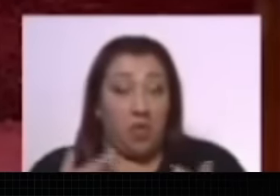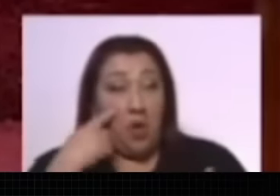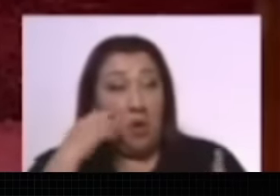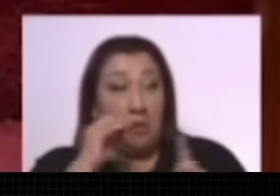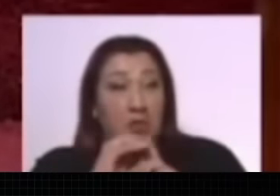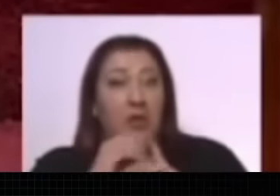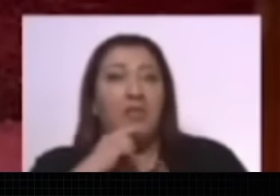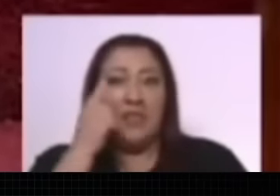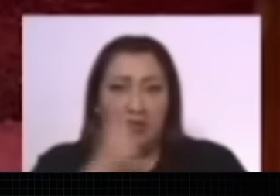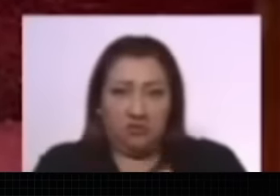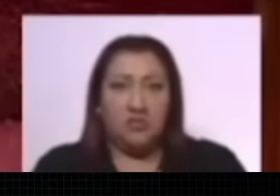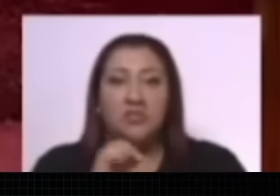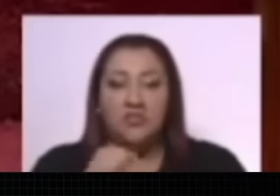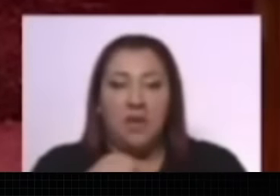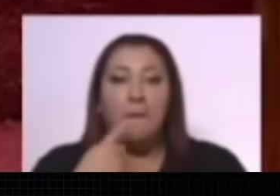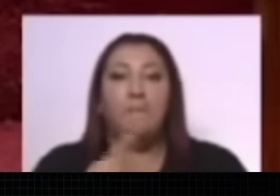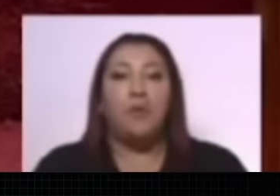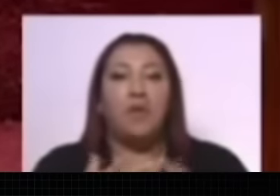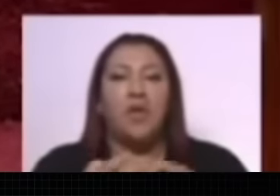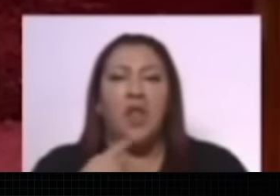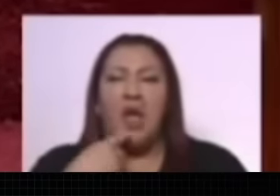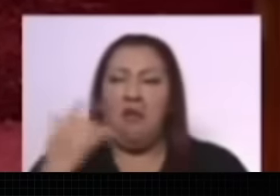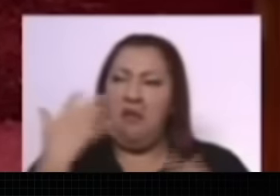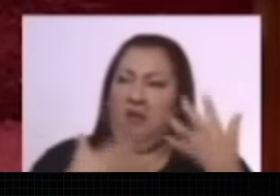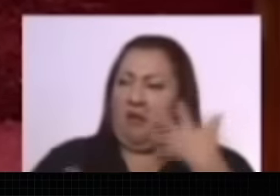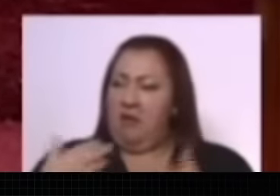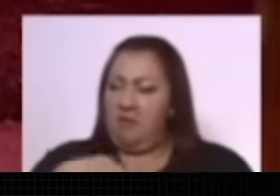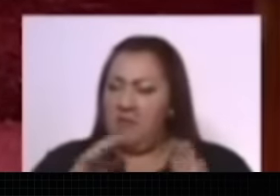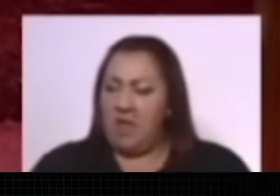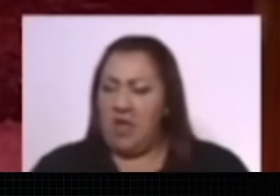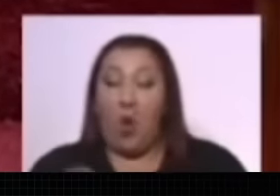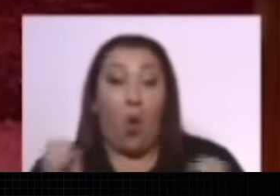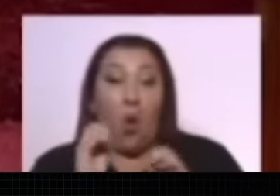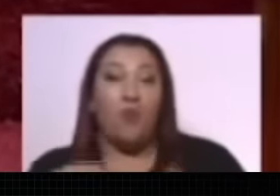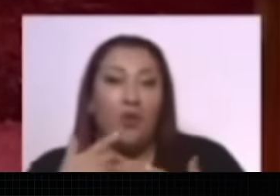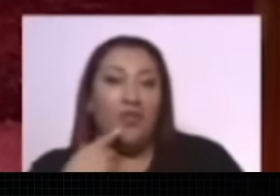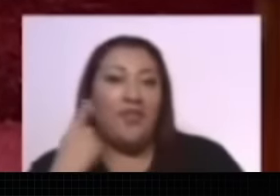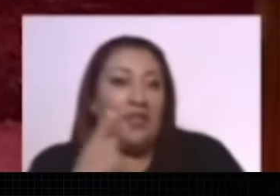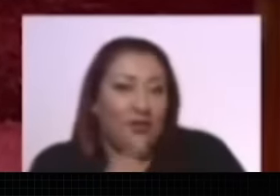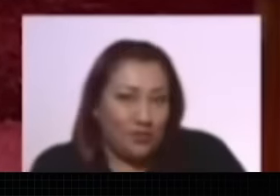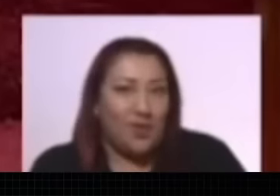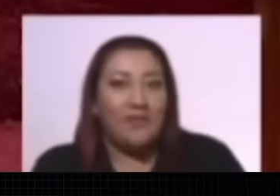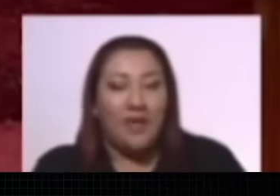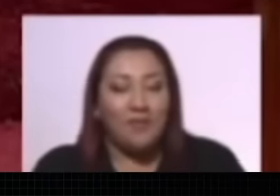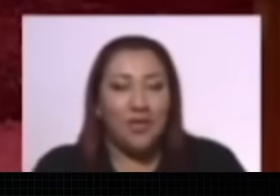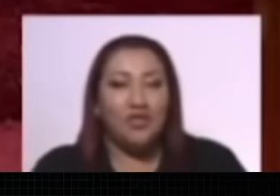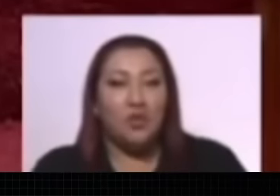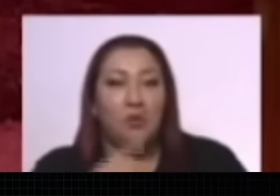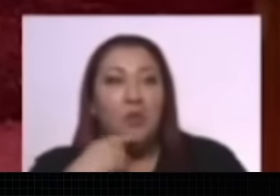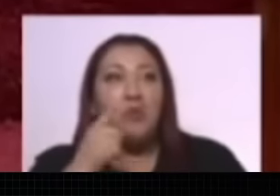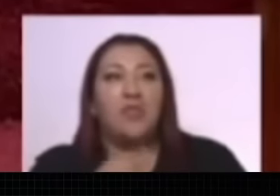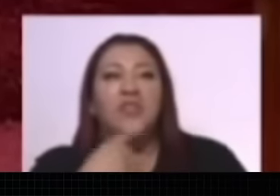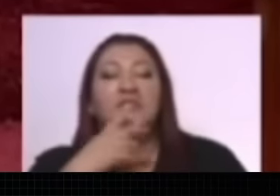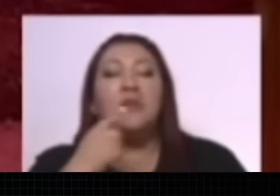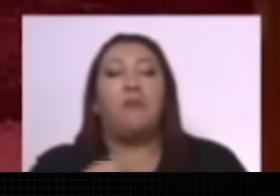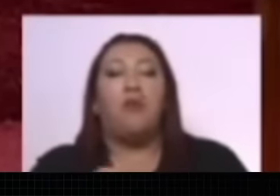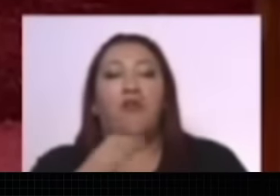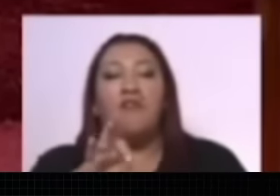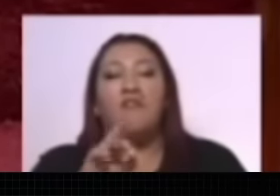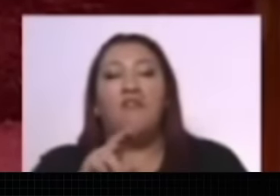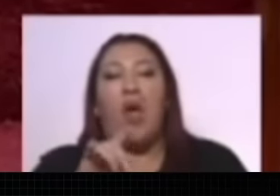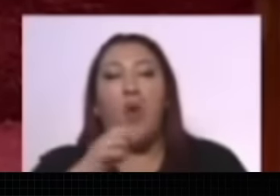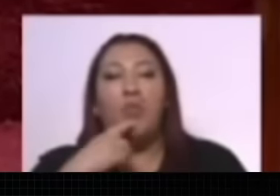objeto de denuncia por prevaricato o puede ser también materia de una denuncia por